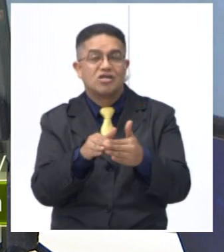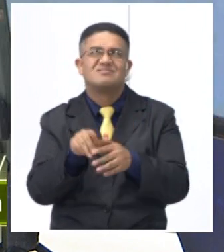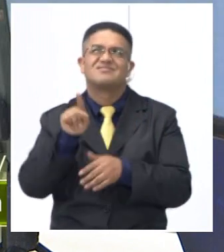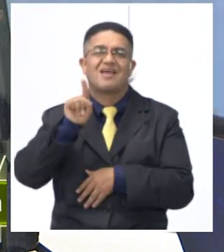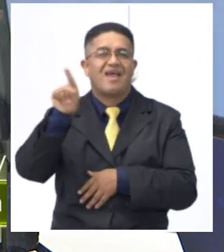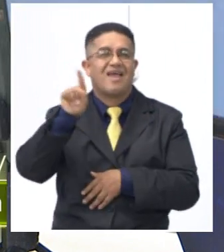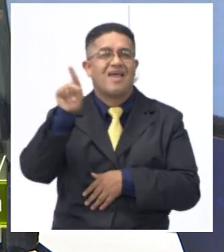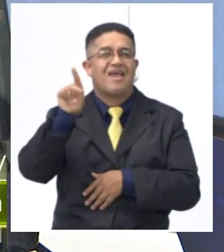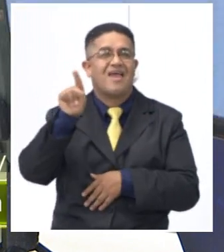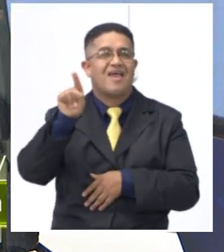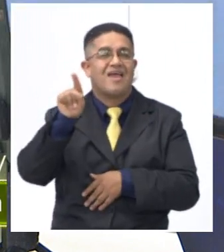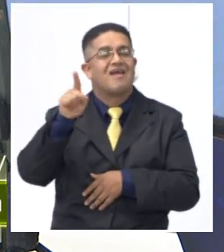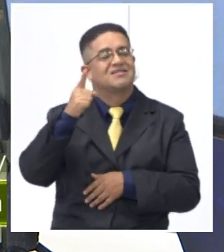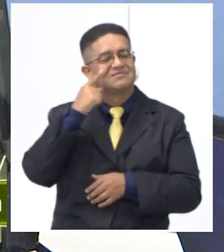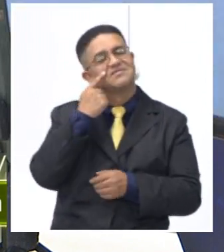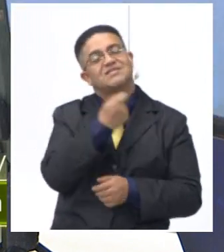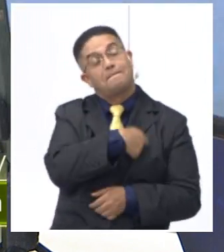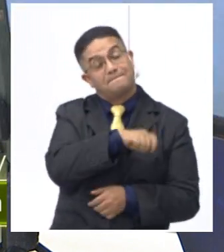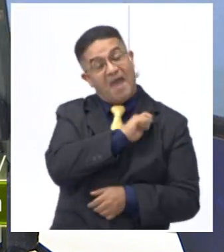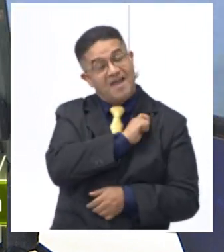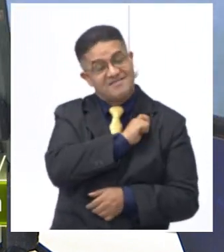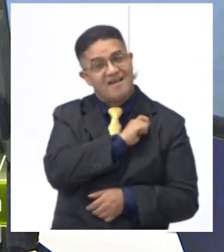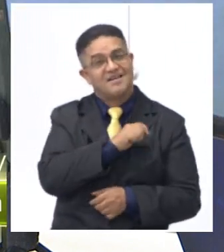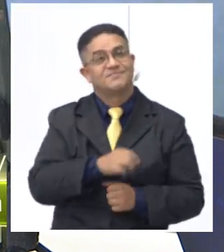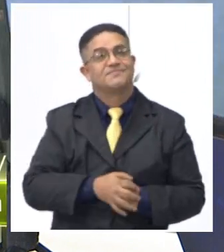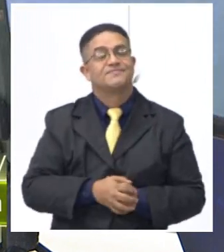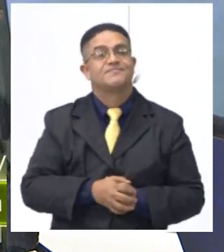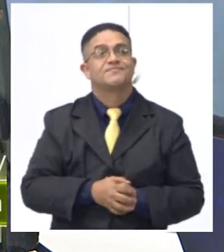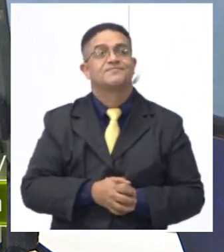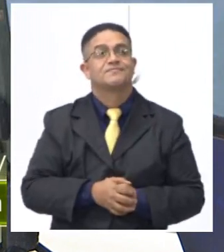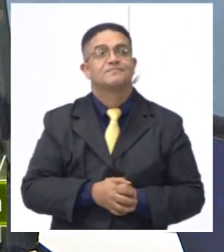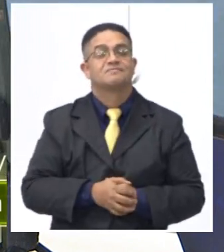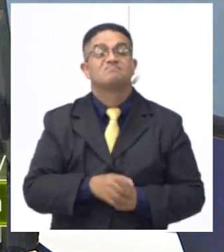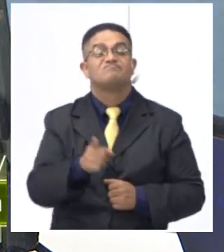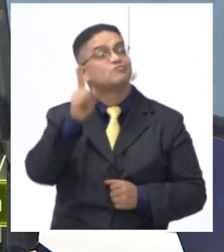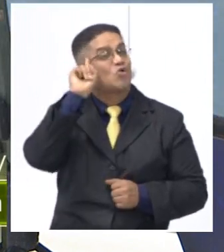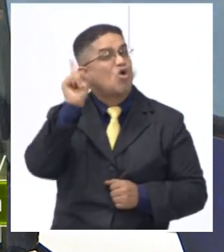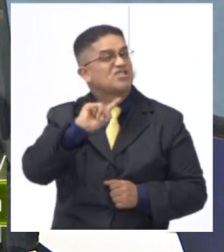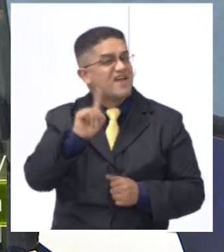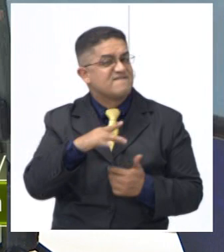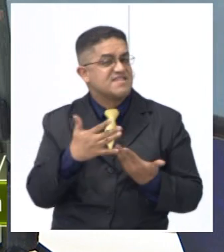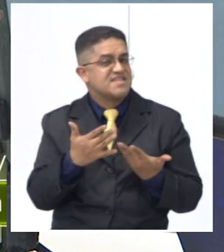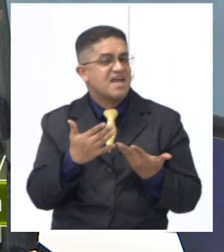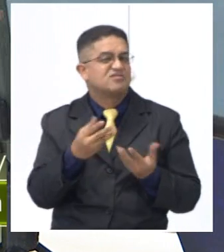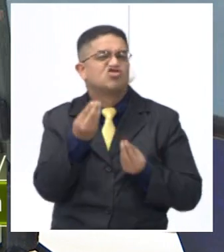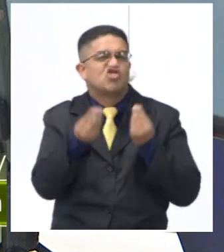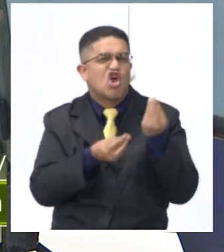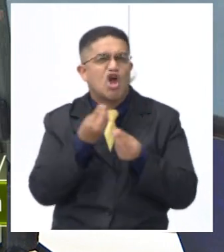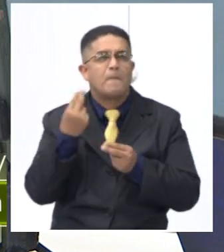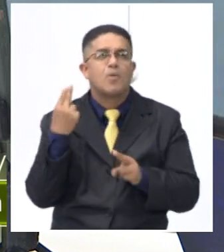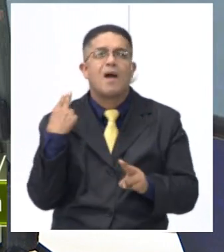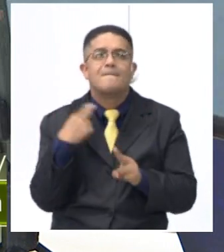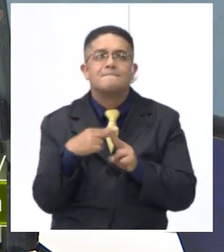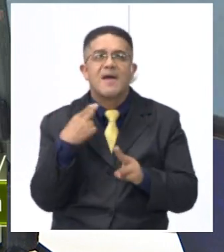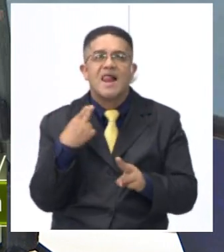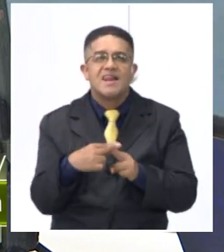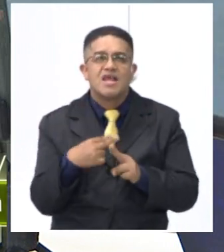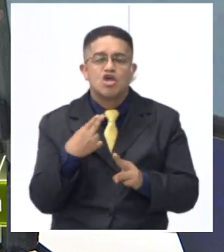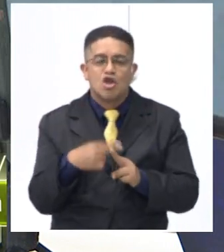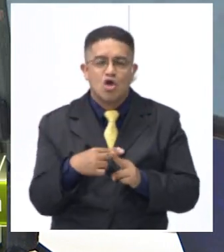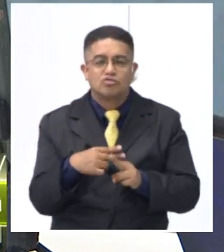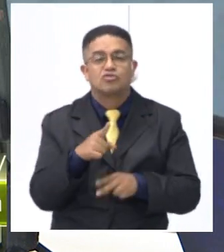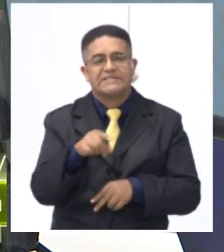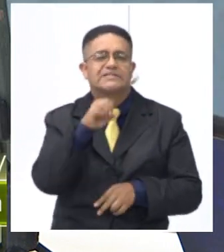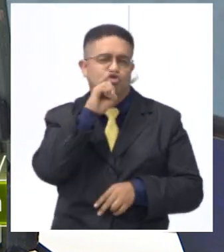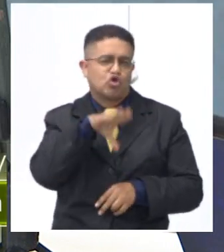de La Coruña. No se imaginaban los riesgos que corría. Esa historia hay que verla,